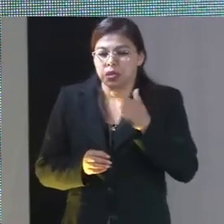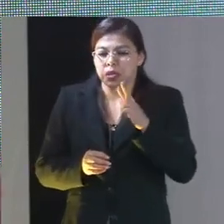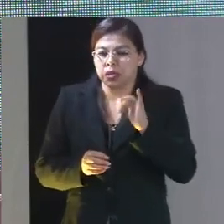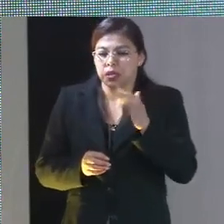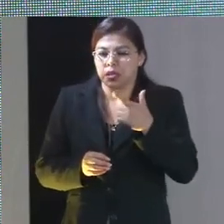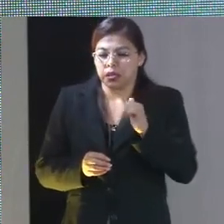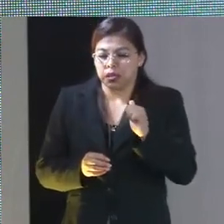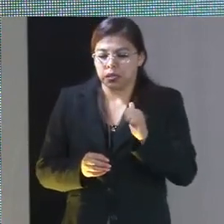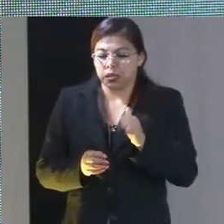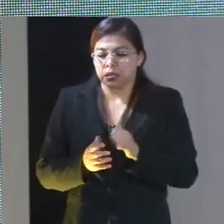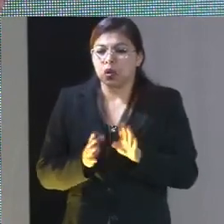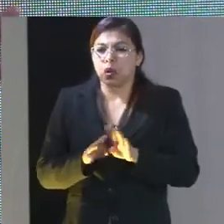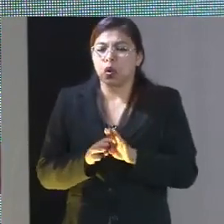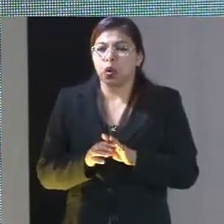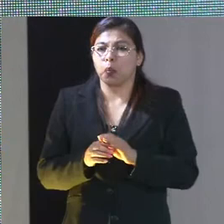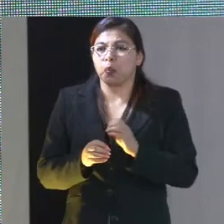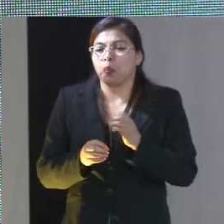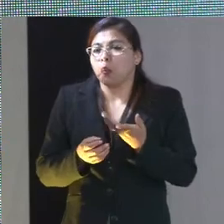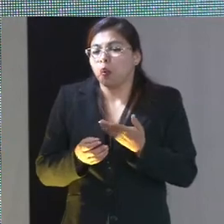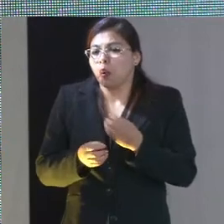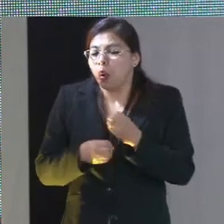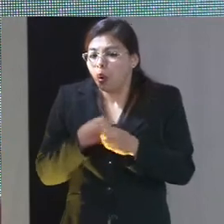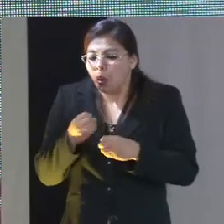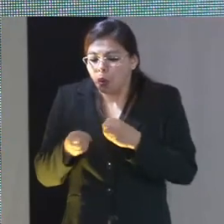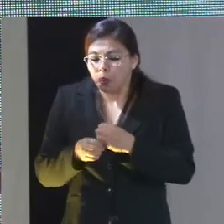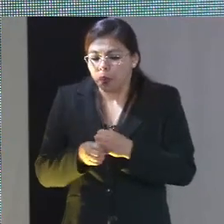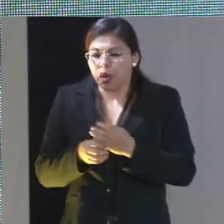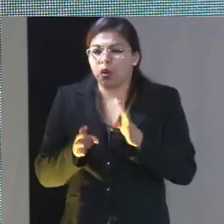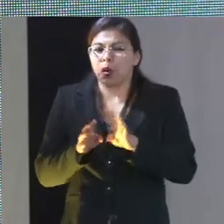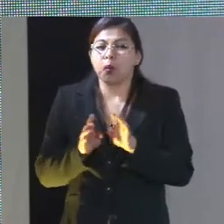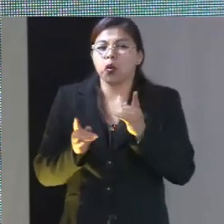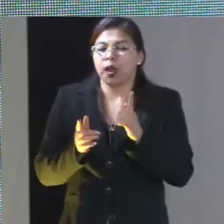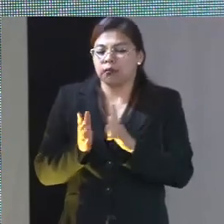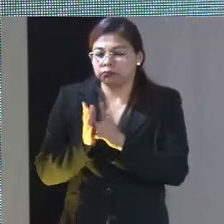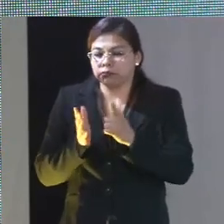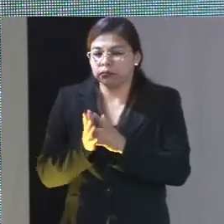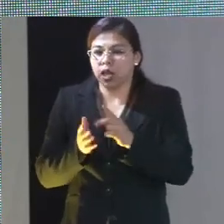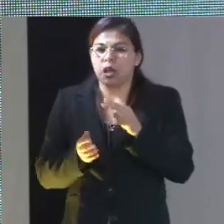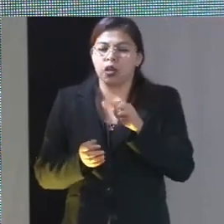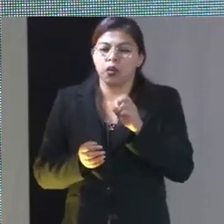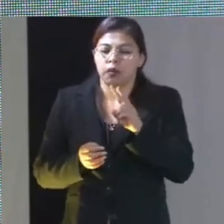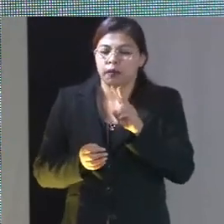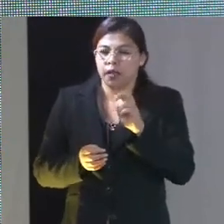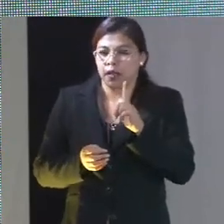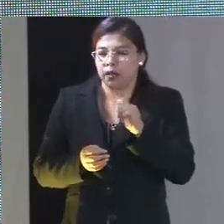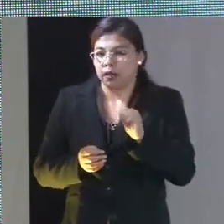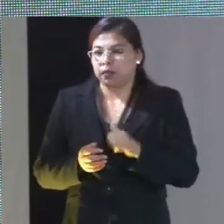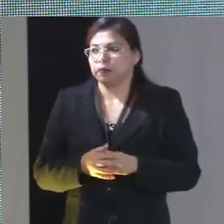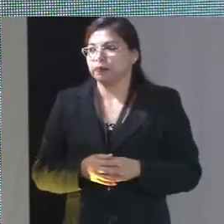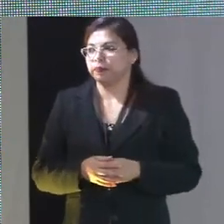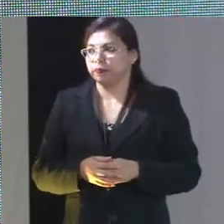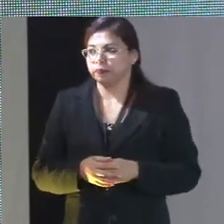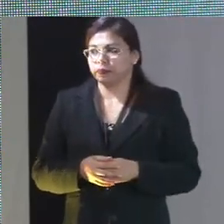una grandilocuente ópera, o peor aún, como una melodramática telenovela.